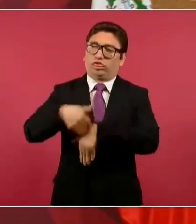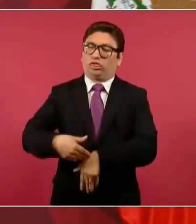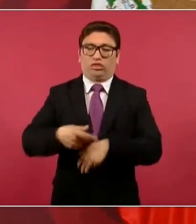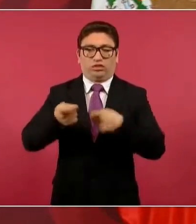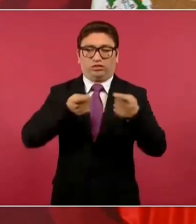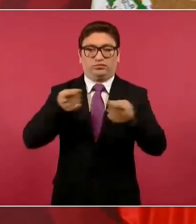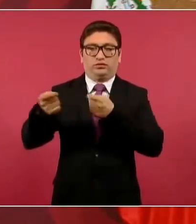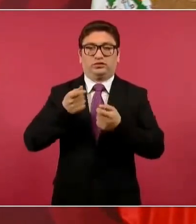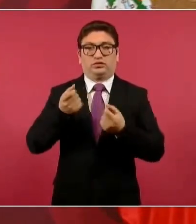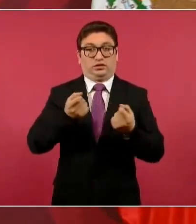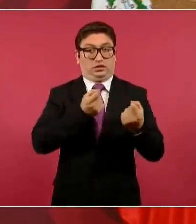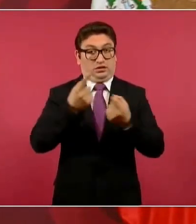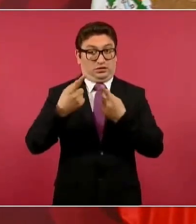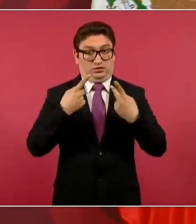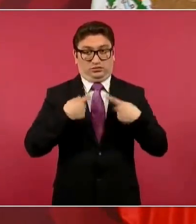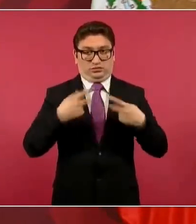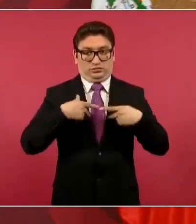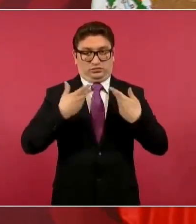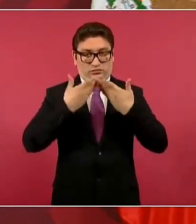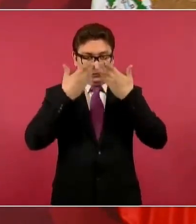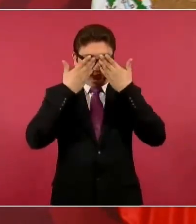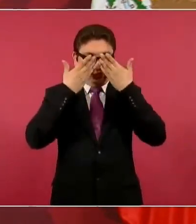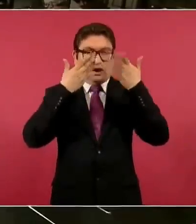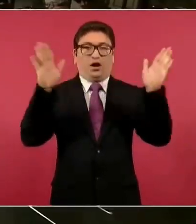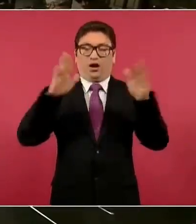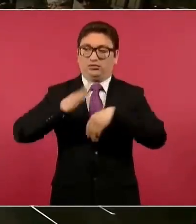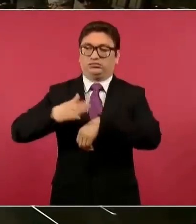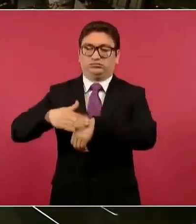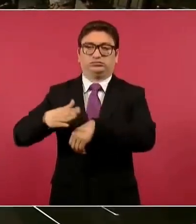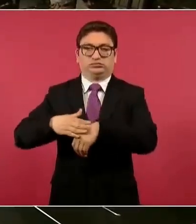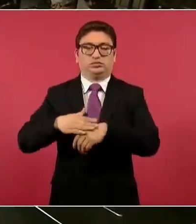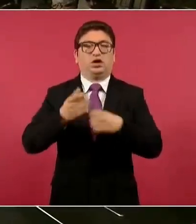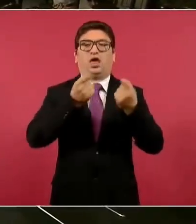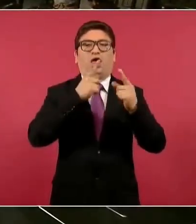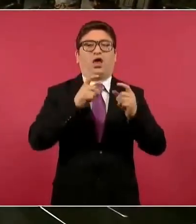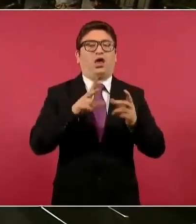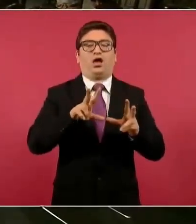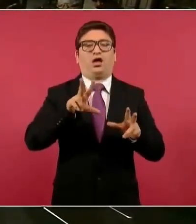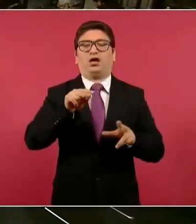Pues algunos sí reaccionan, otros se cierran más,